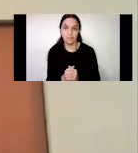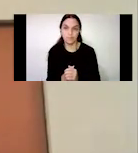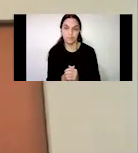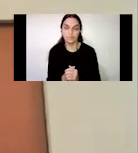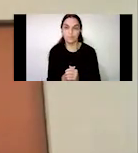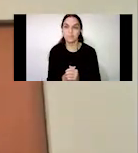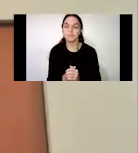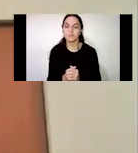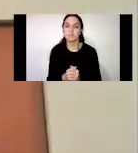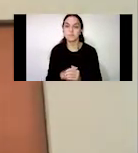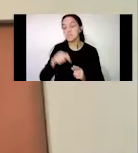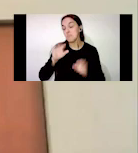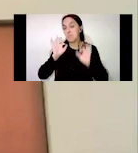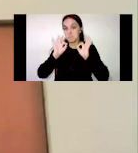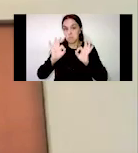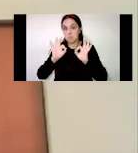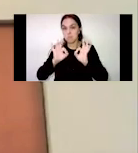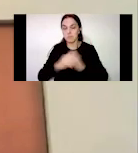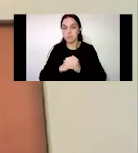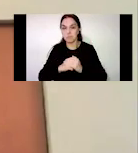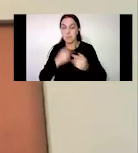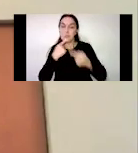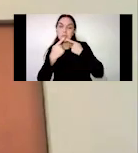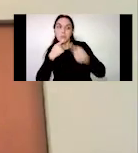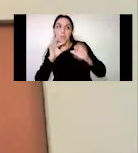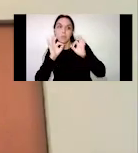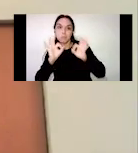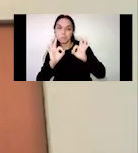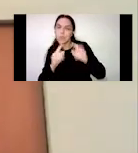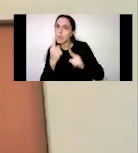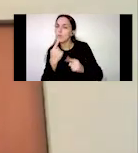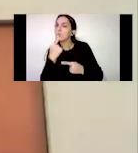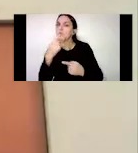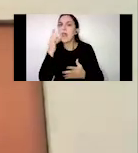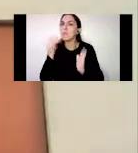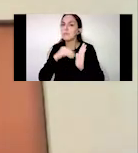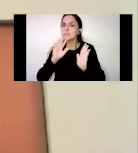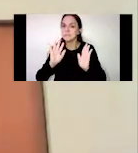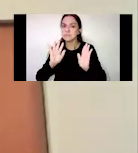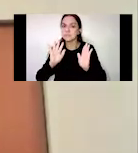Bueno, ahora sí, leí todas las preguntas, no sé si alguien más tiene alguna para hacer.